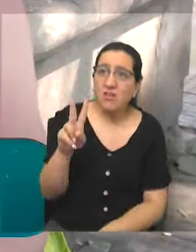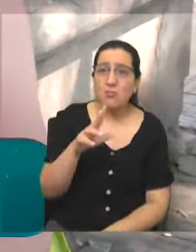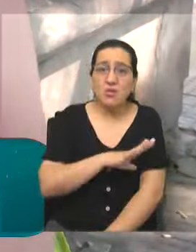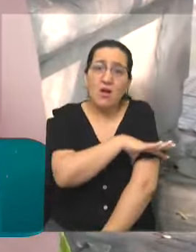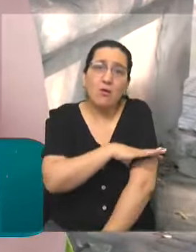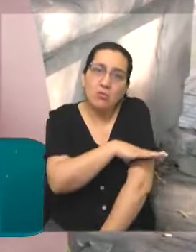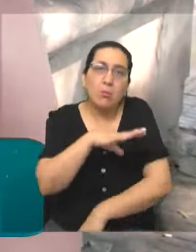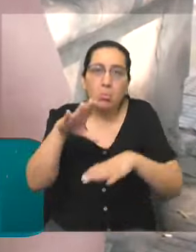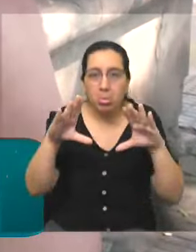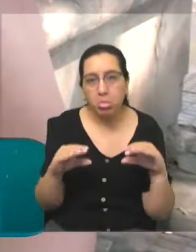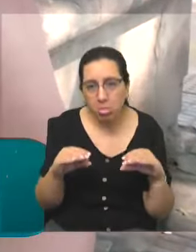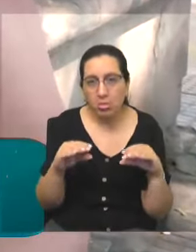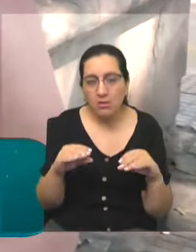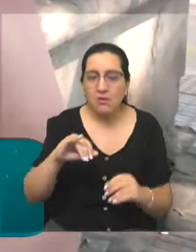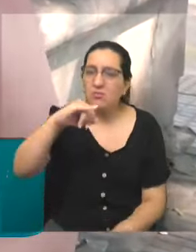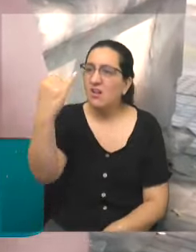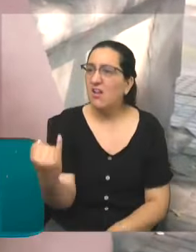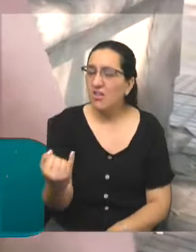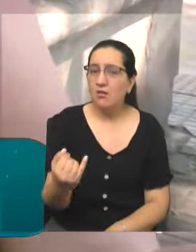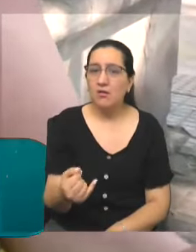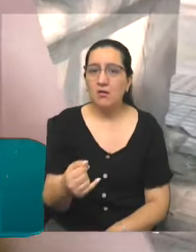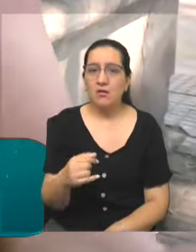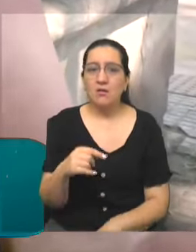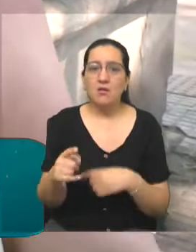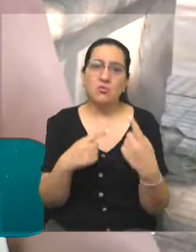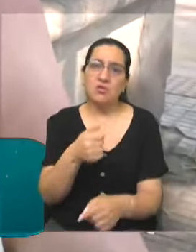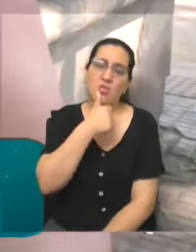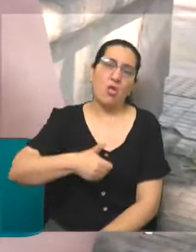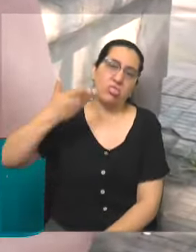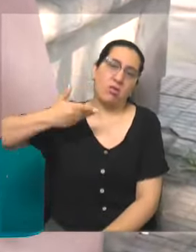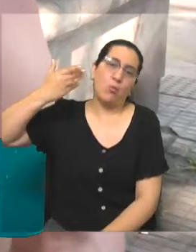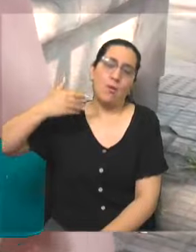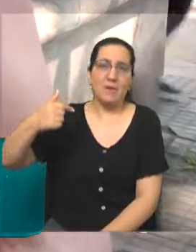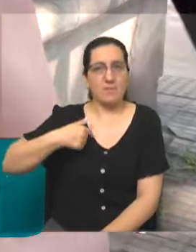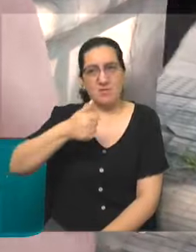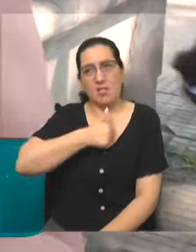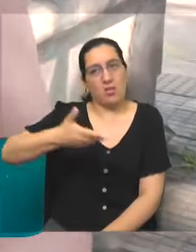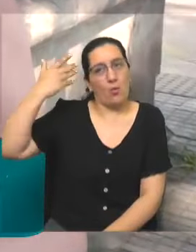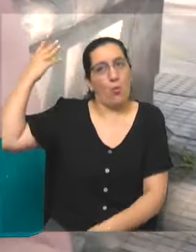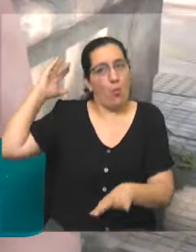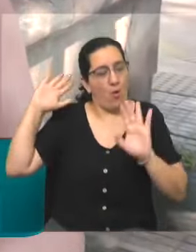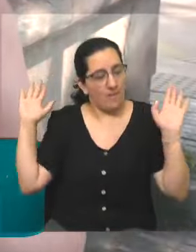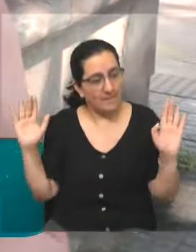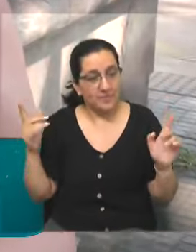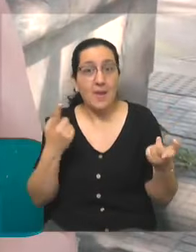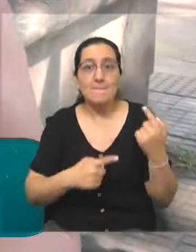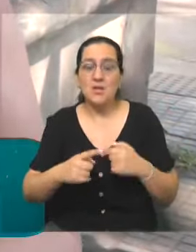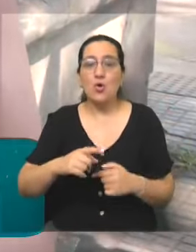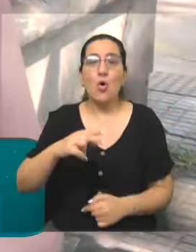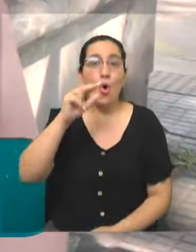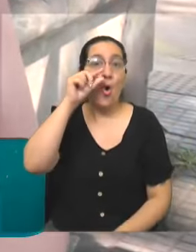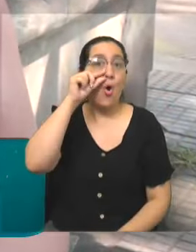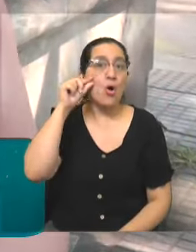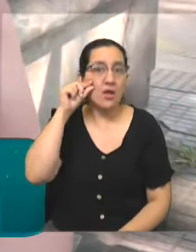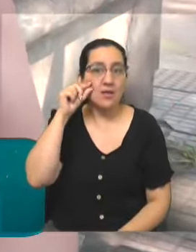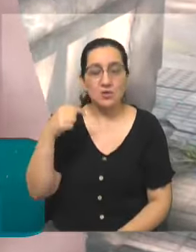veíamos a un Orsi aplastado. Y un Delgado que sigue siendo muy antiguo. Para mí es muy antiguo. Sin embargo, Ojeda, y no